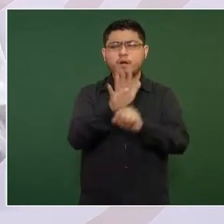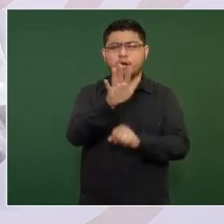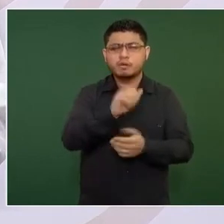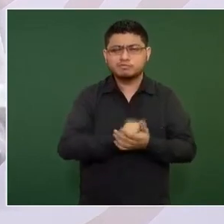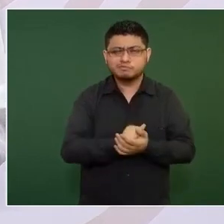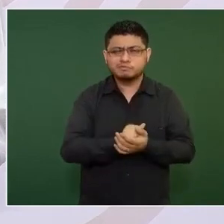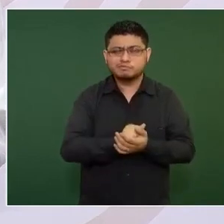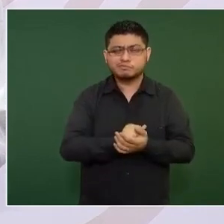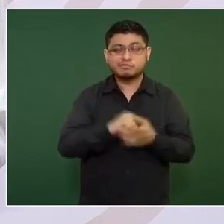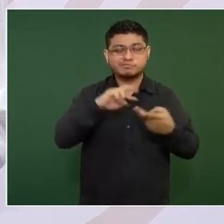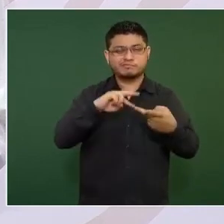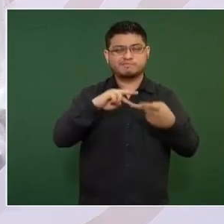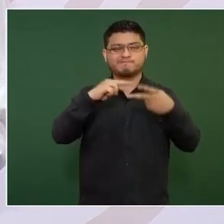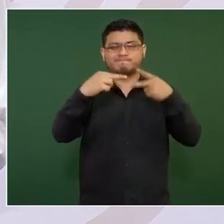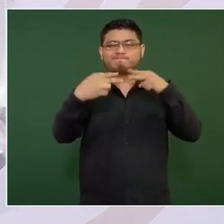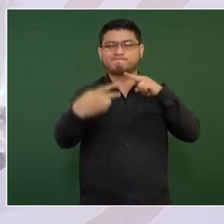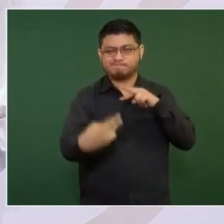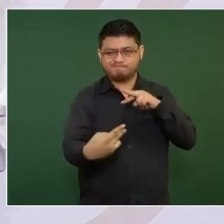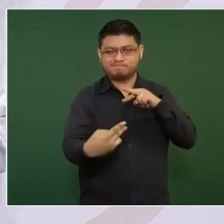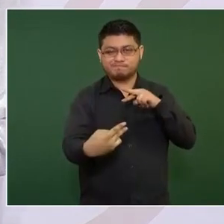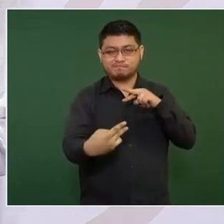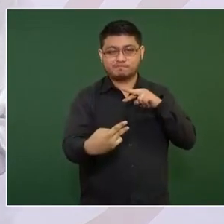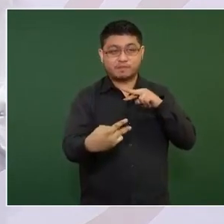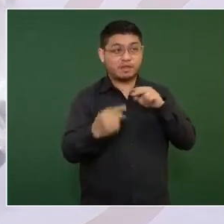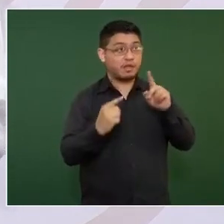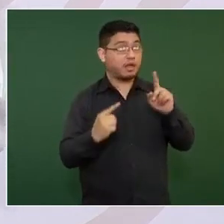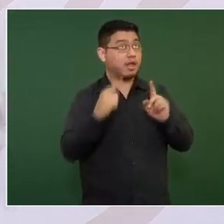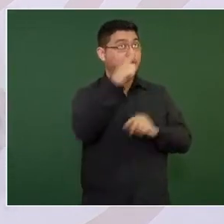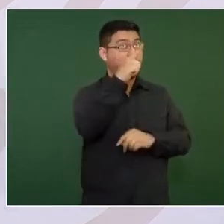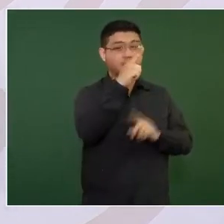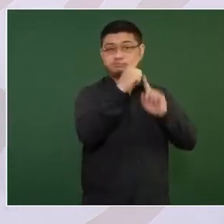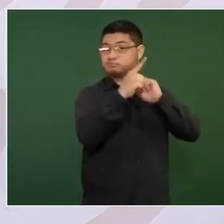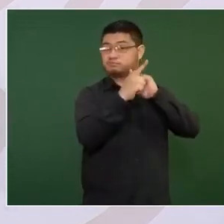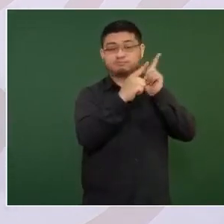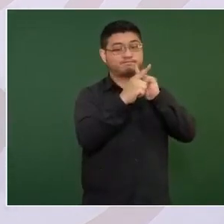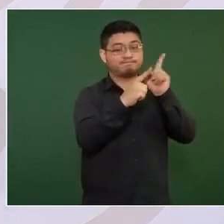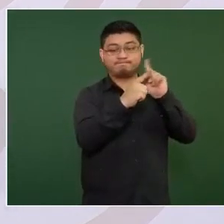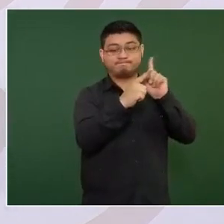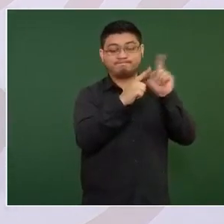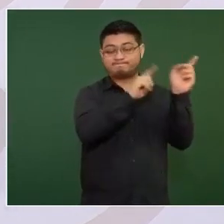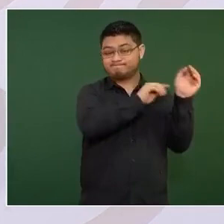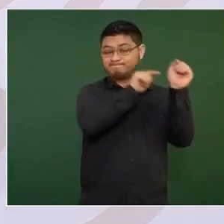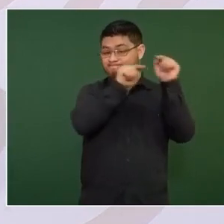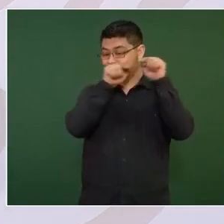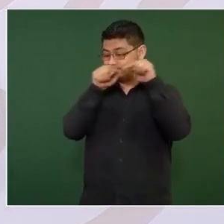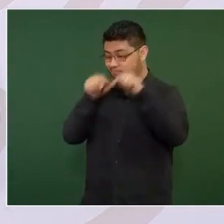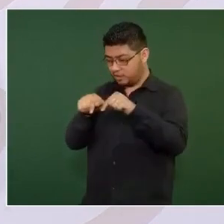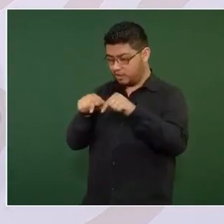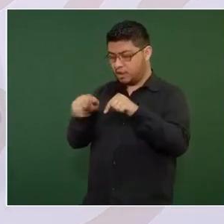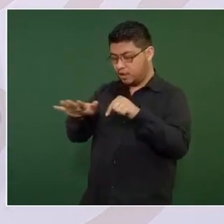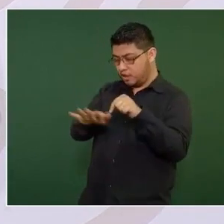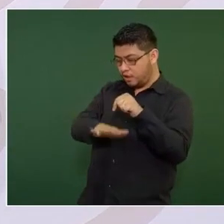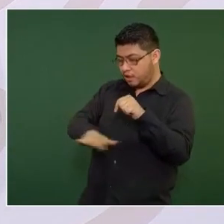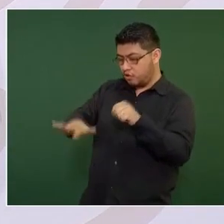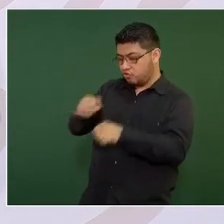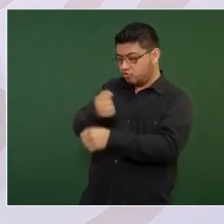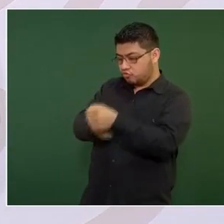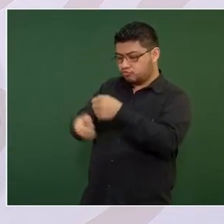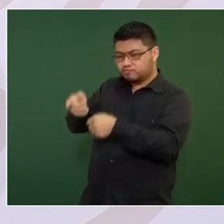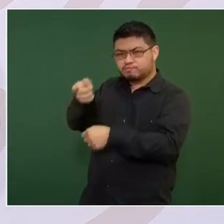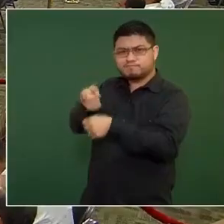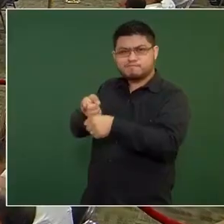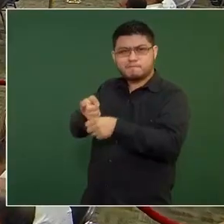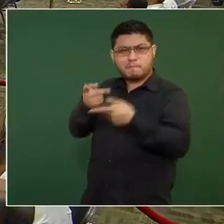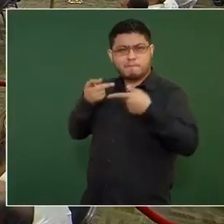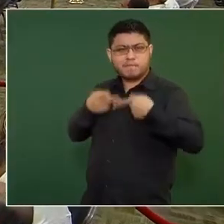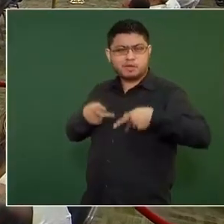lo opuesto, en atender primero a la base de la pirámide social, y eso